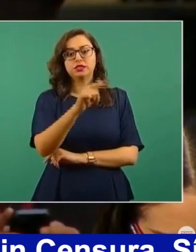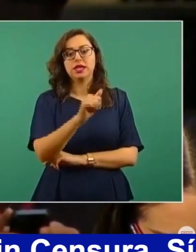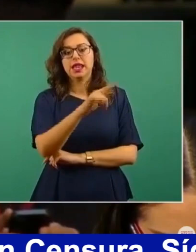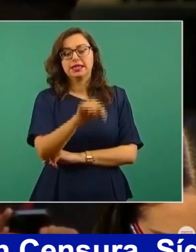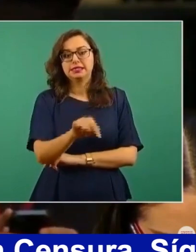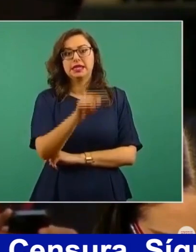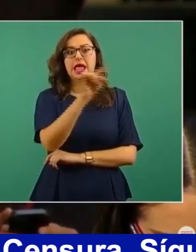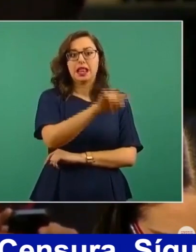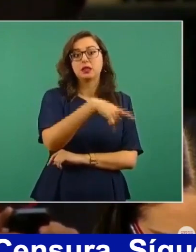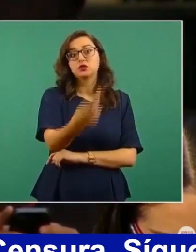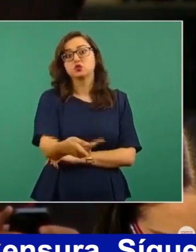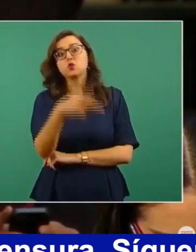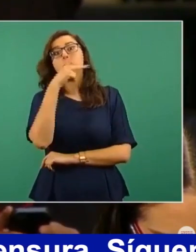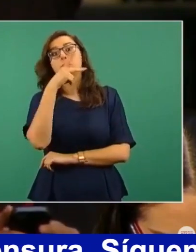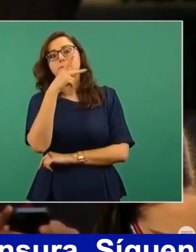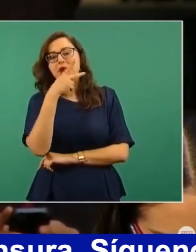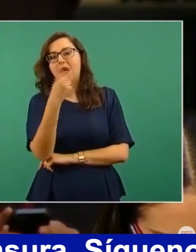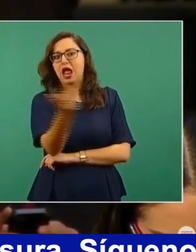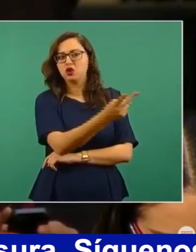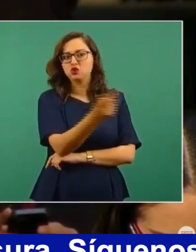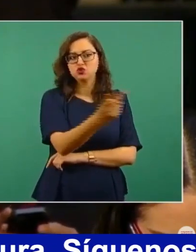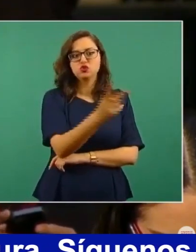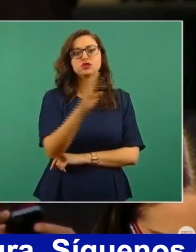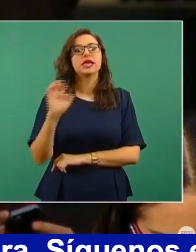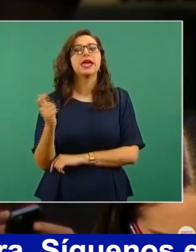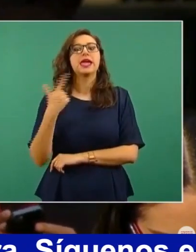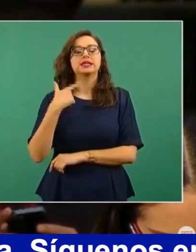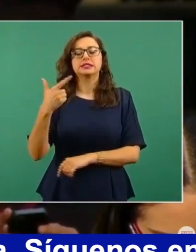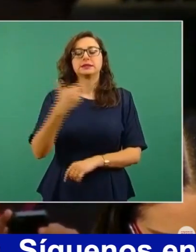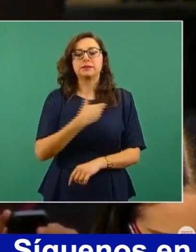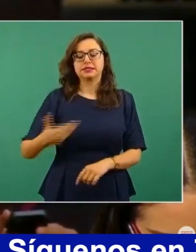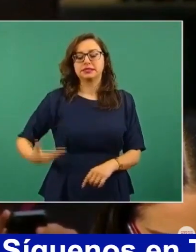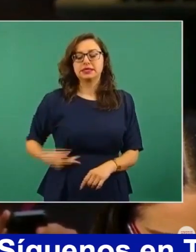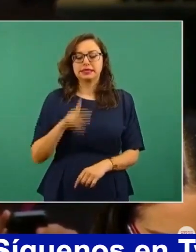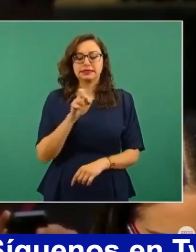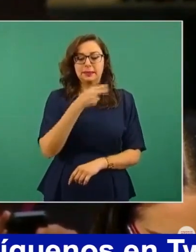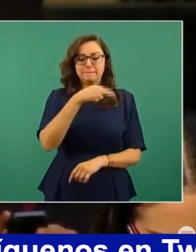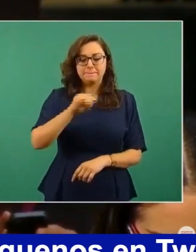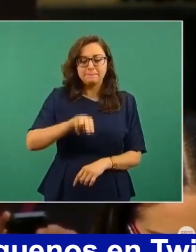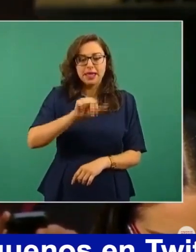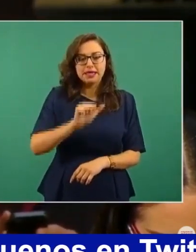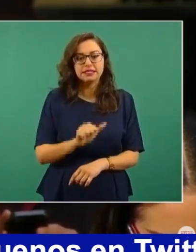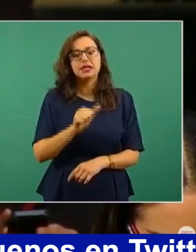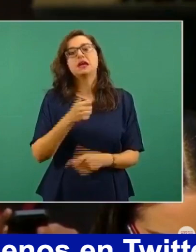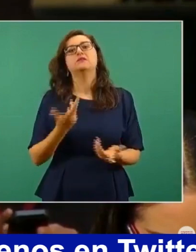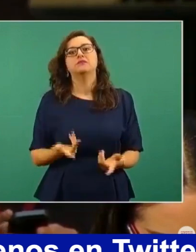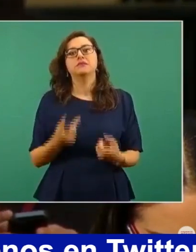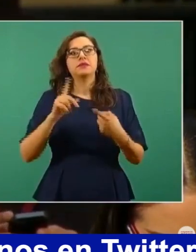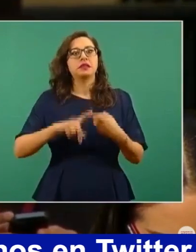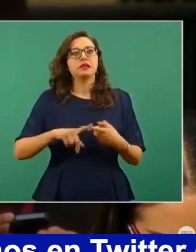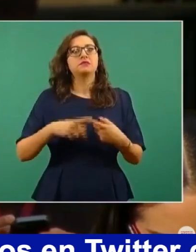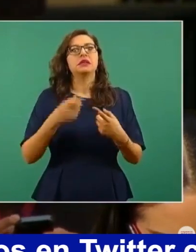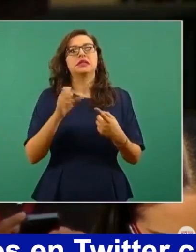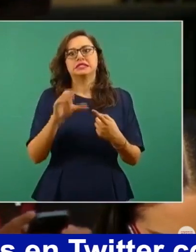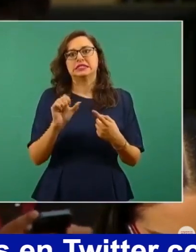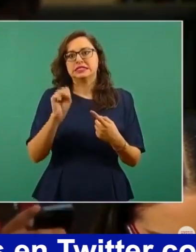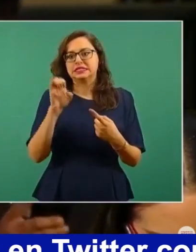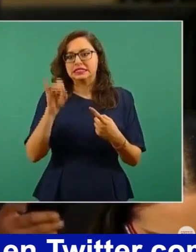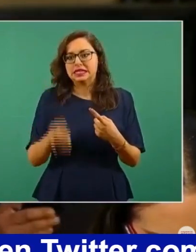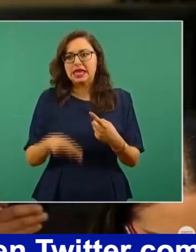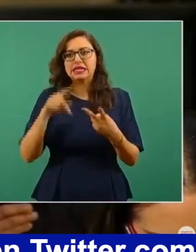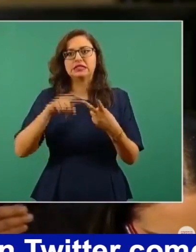Laporte. En estas investigaciones participaron CISEN, UIF, SAT, aduanas,